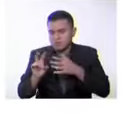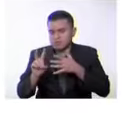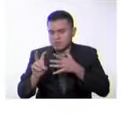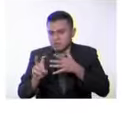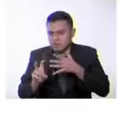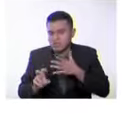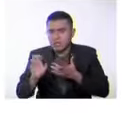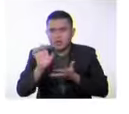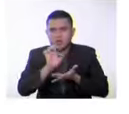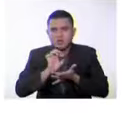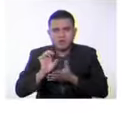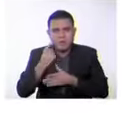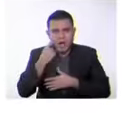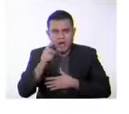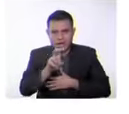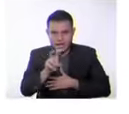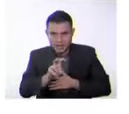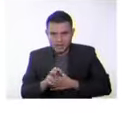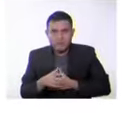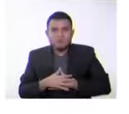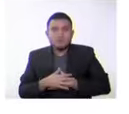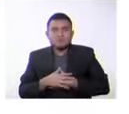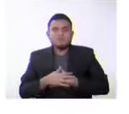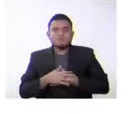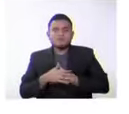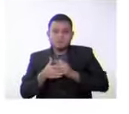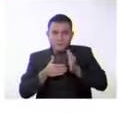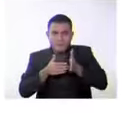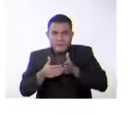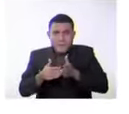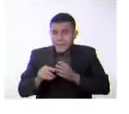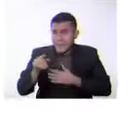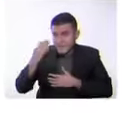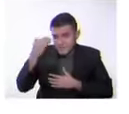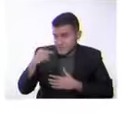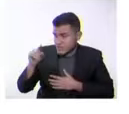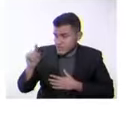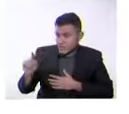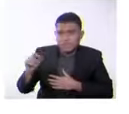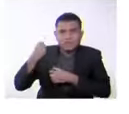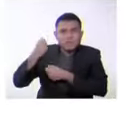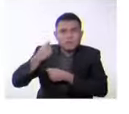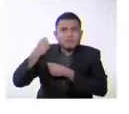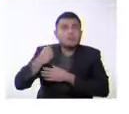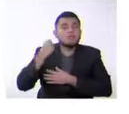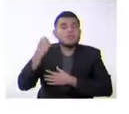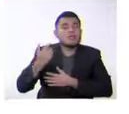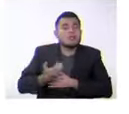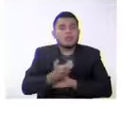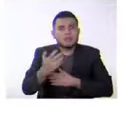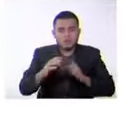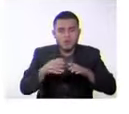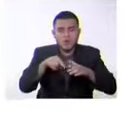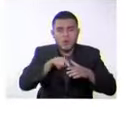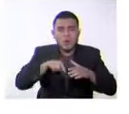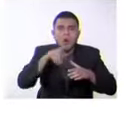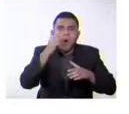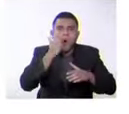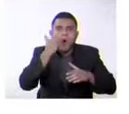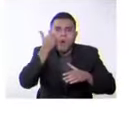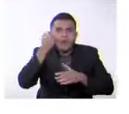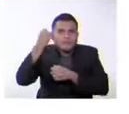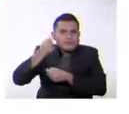Vamos a leerlo textualmente, dice así: a partir del caso de Greta es importante que los jóvenes de las